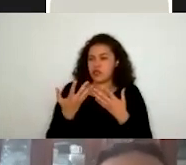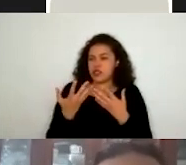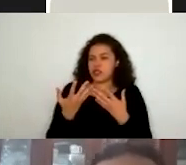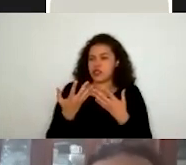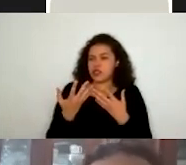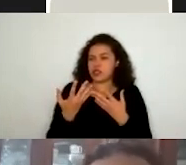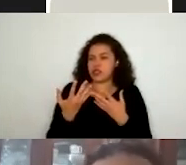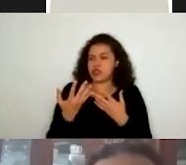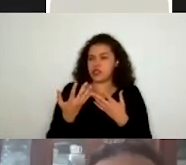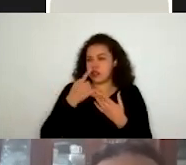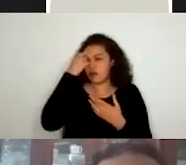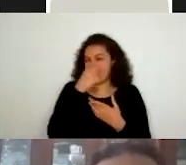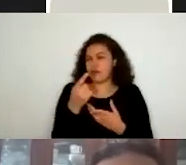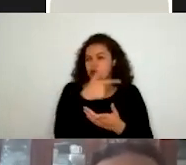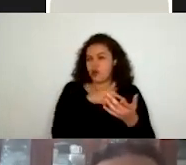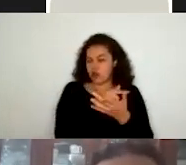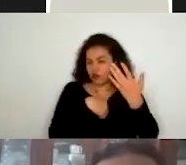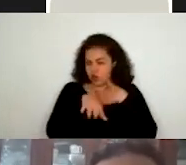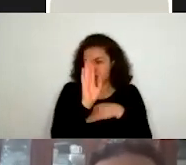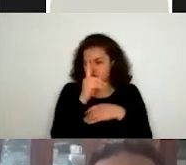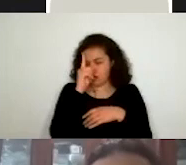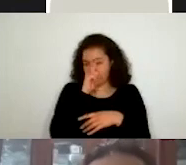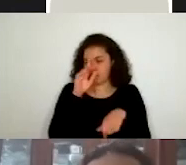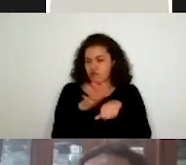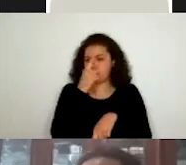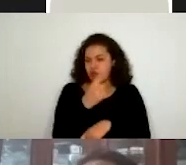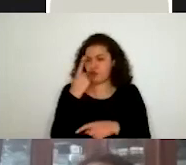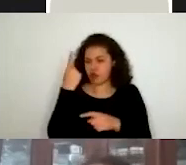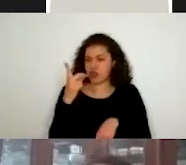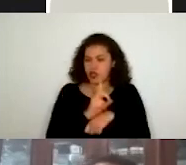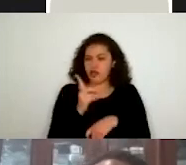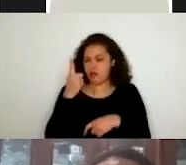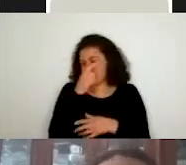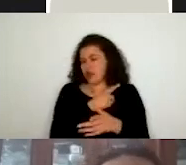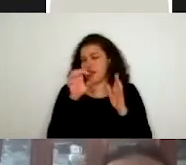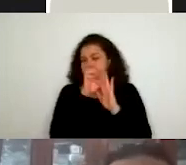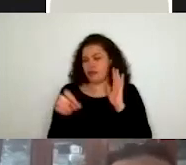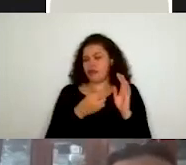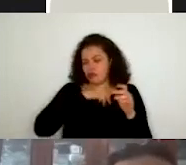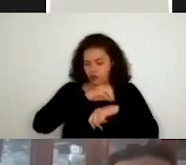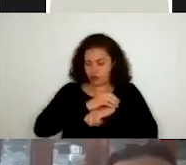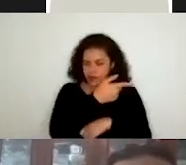que ingresan a nuestro establecimiento por día. En este caso, para el ejemplo, colocamos 100.